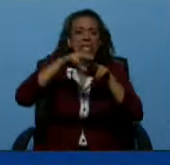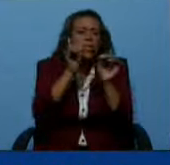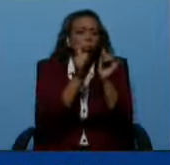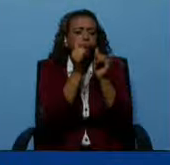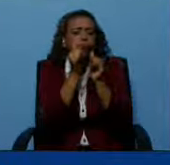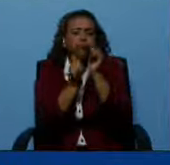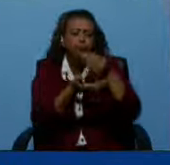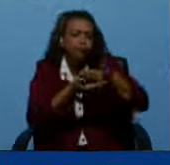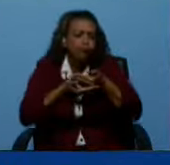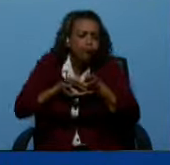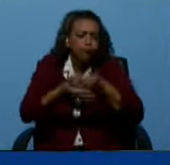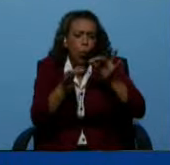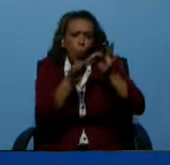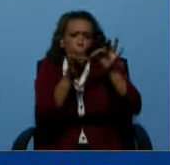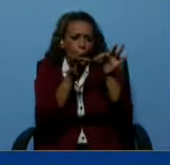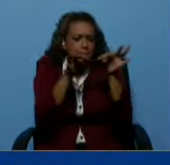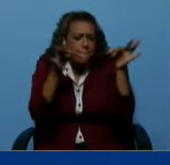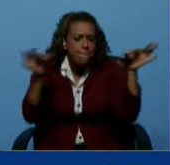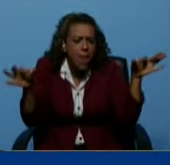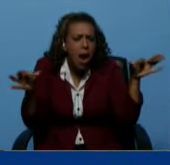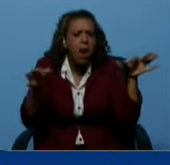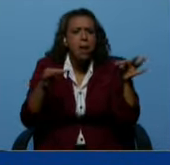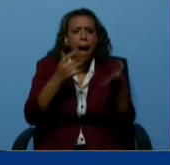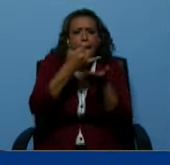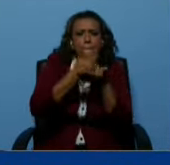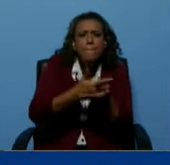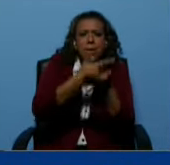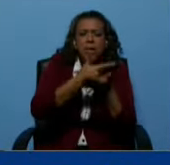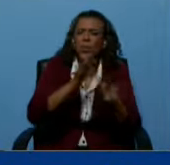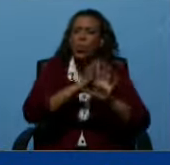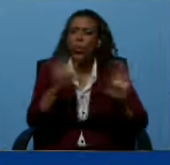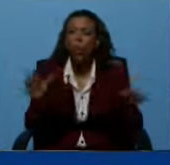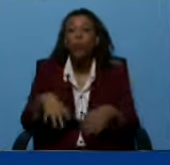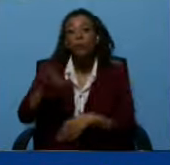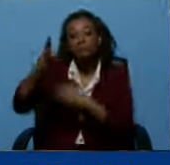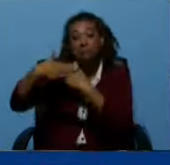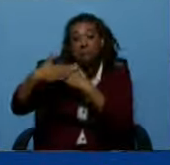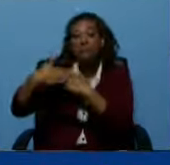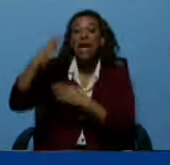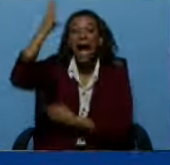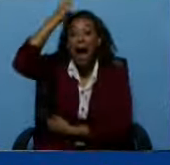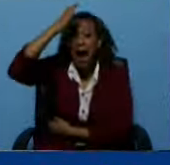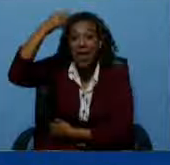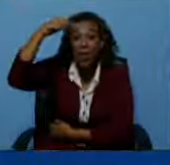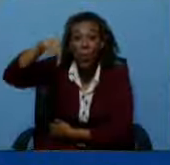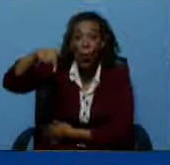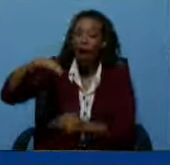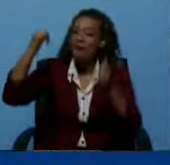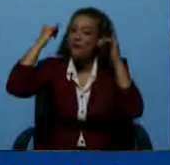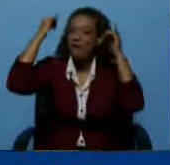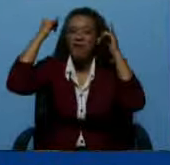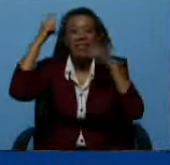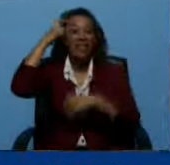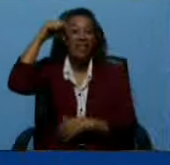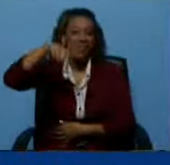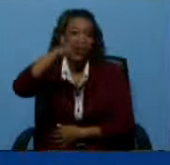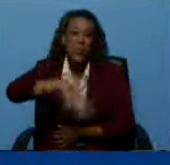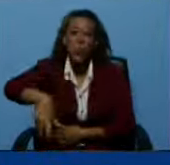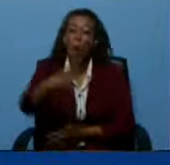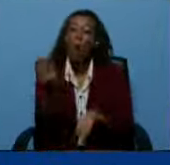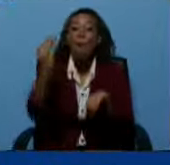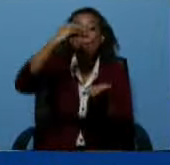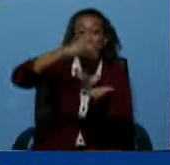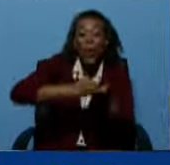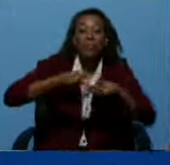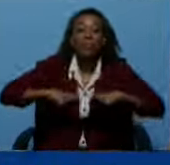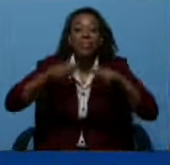y de nuestras niñas. Así que mi comandante Caricuao está de fiesta en el día de hoy, una vez más por